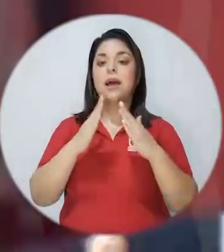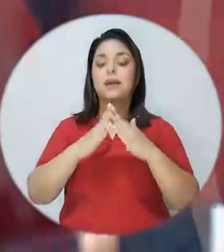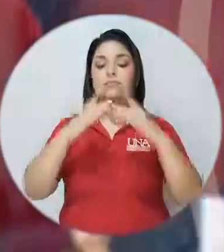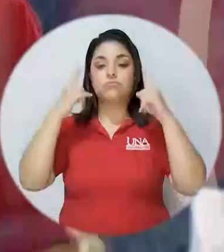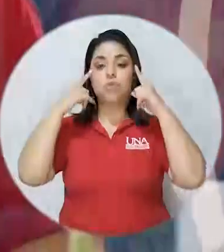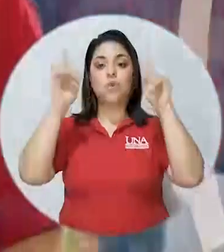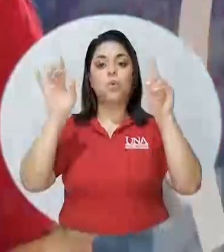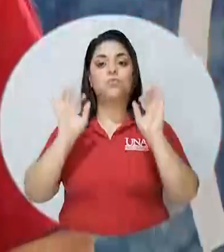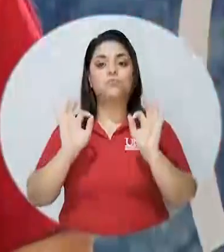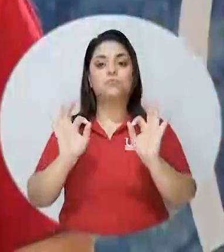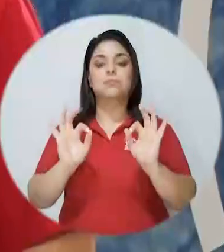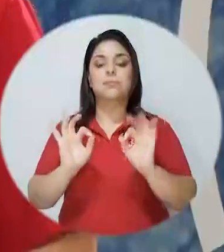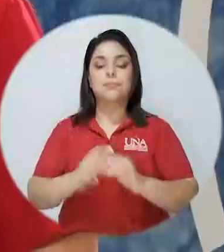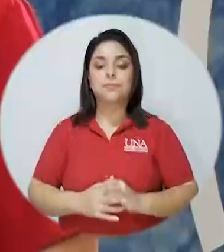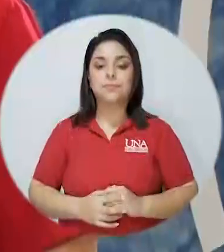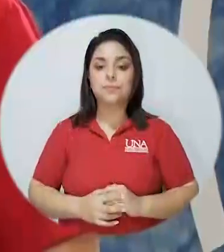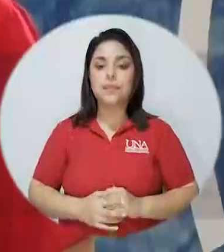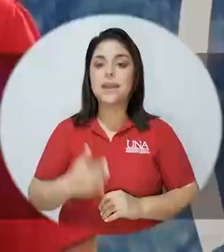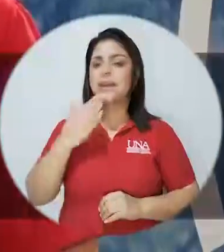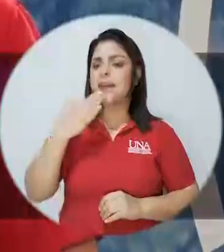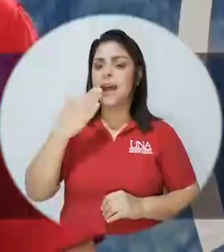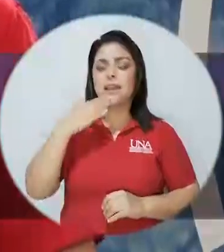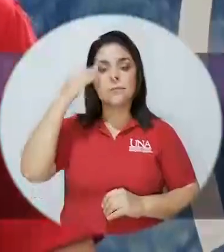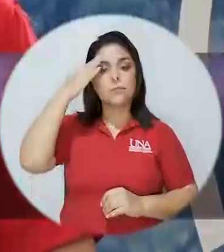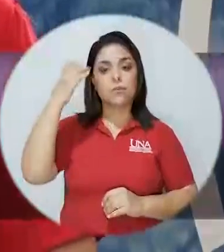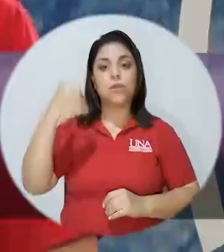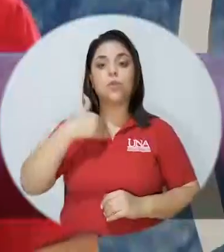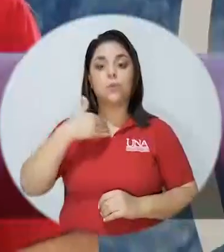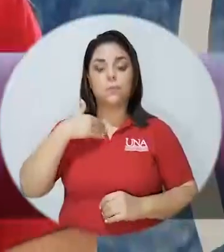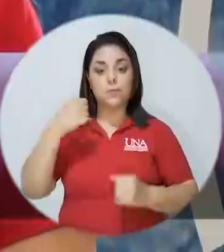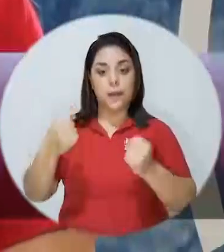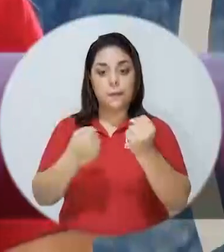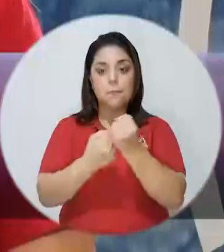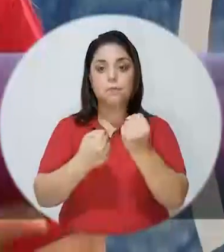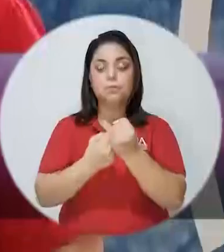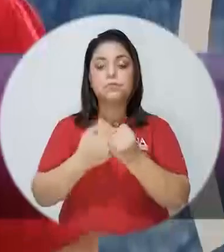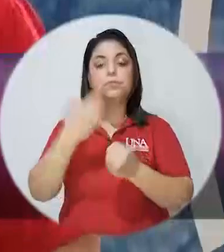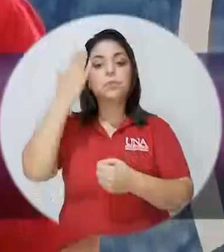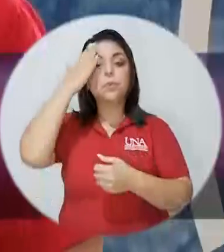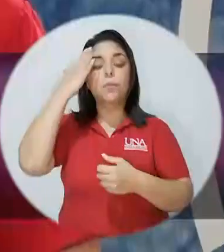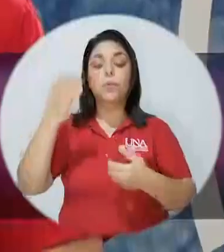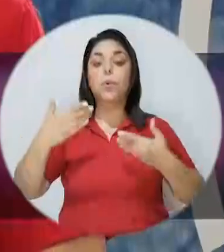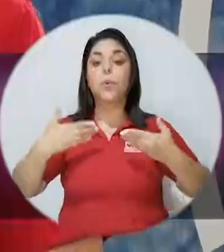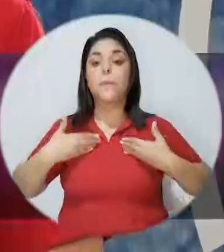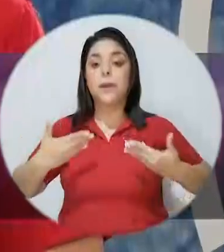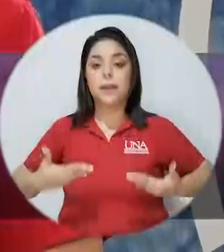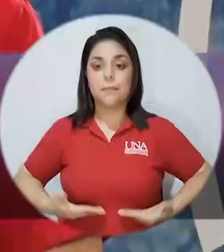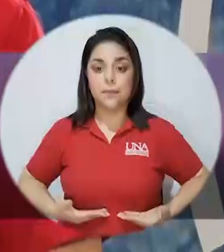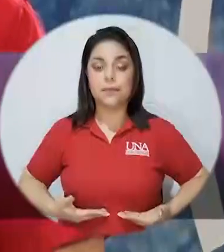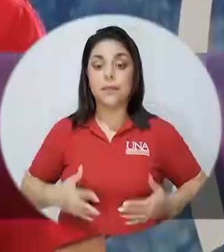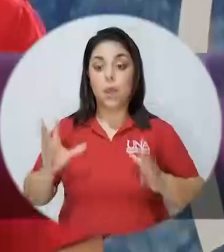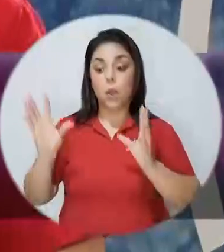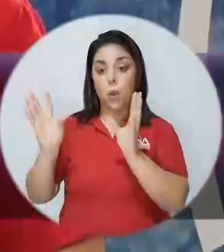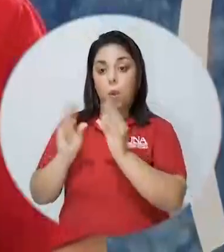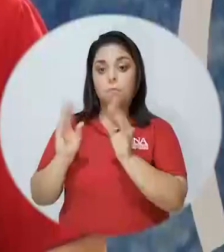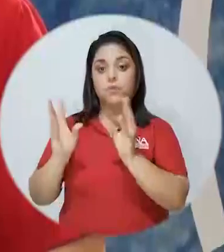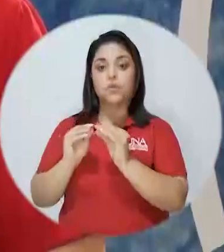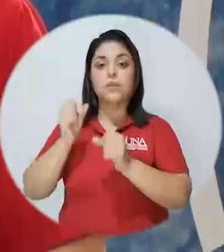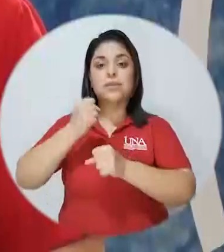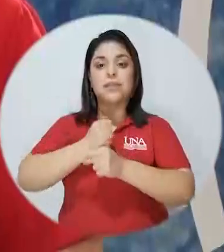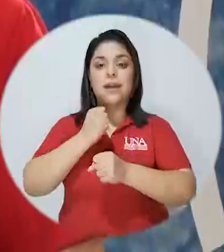enfrentarlo? Fue un agradecimiento realmente porque tuvimos ese apoyo, porque humanamente la comisión trabaja, por decirlo